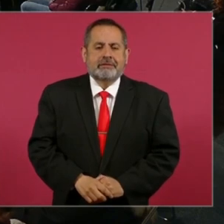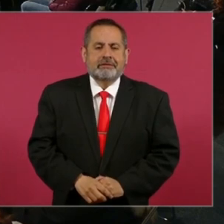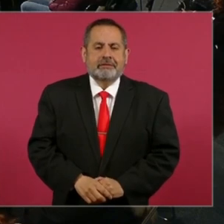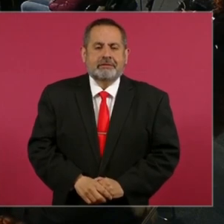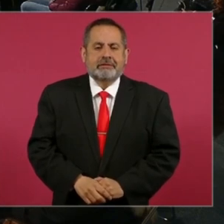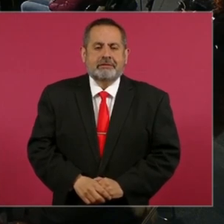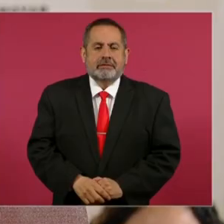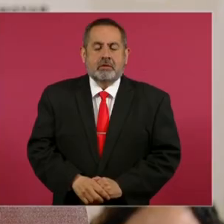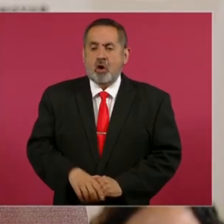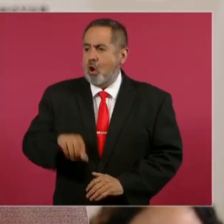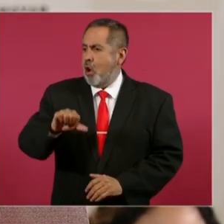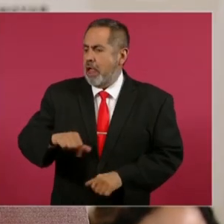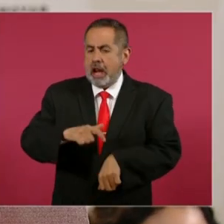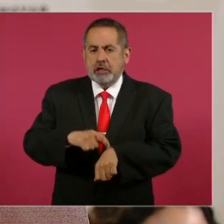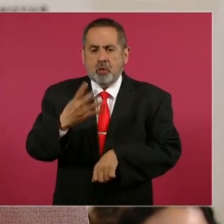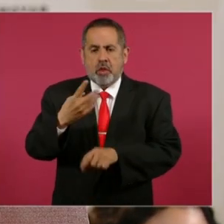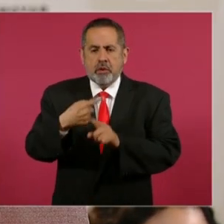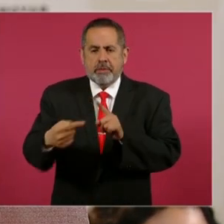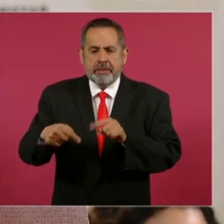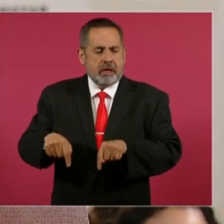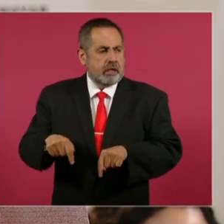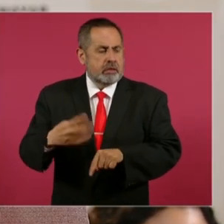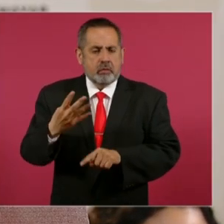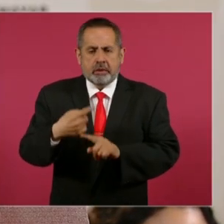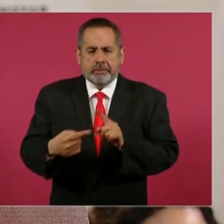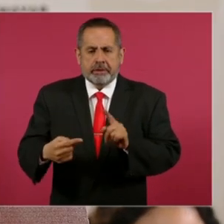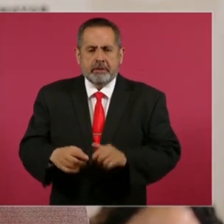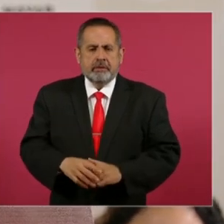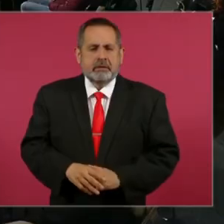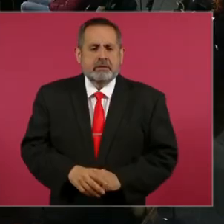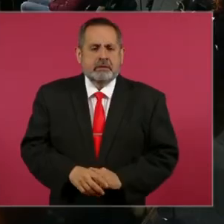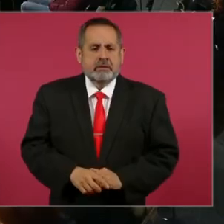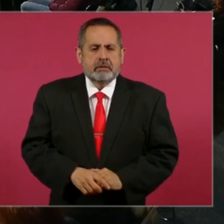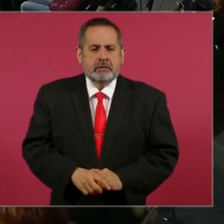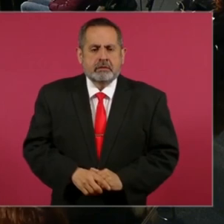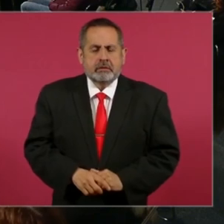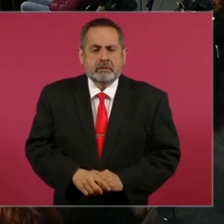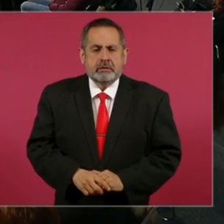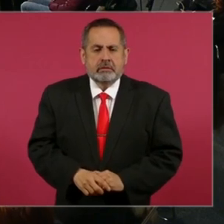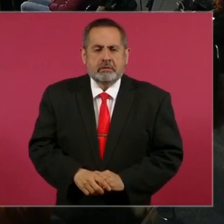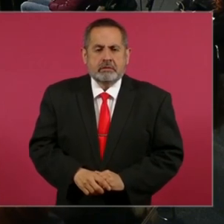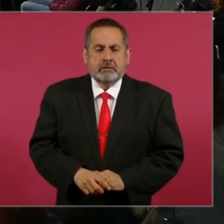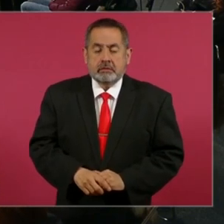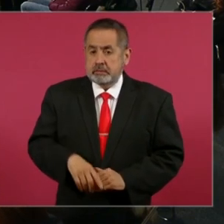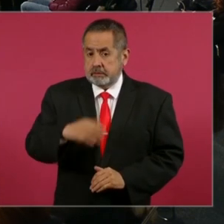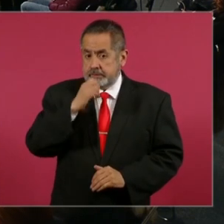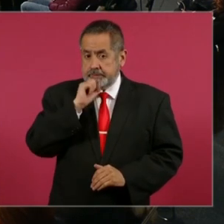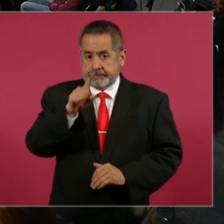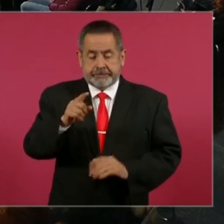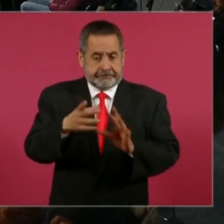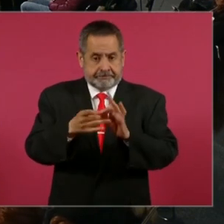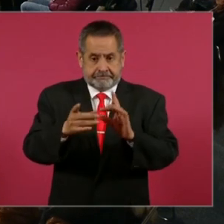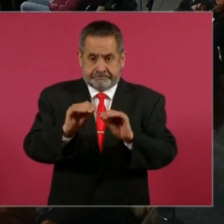A las 4:30 de la tarde. Y hay una, también les aclaro que